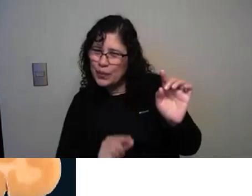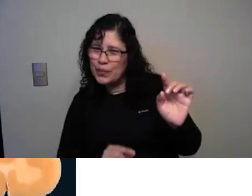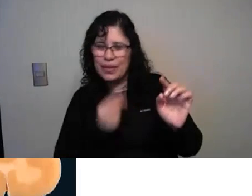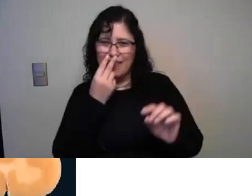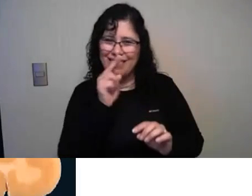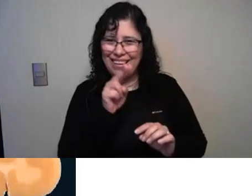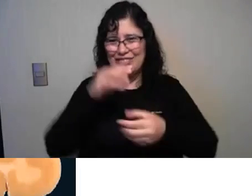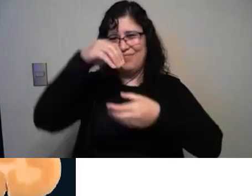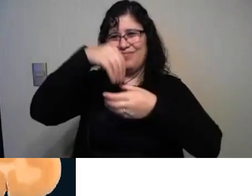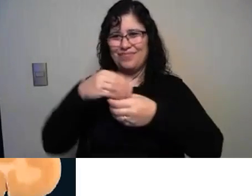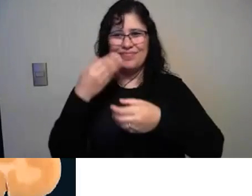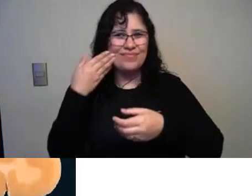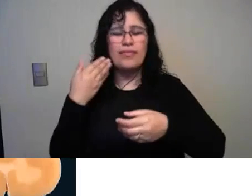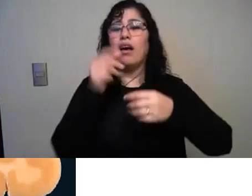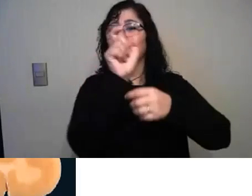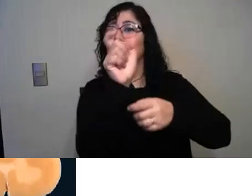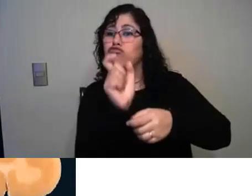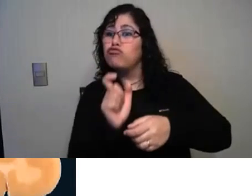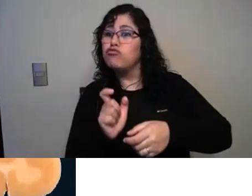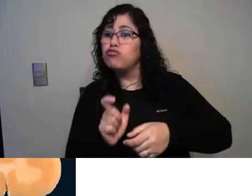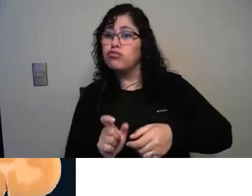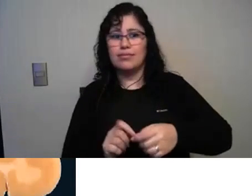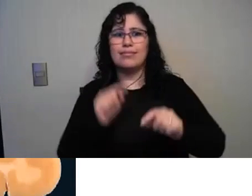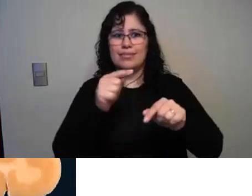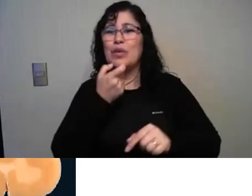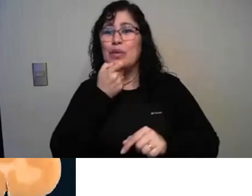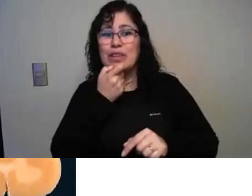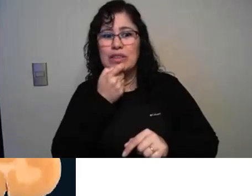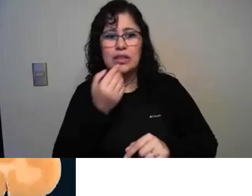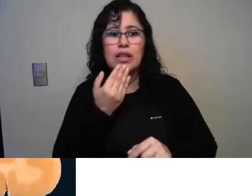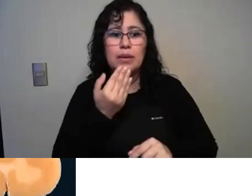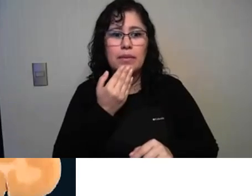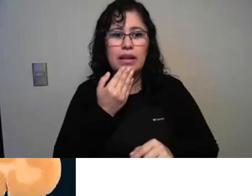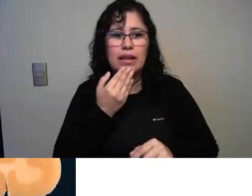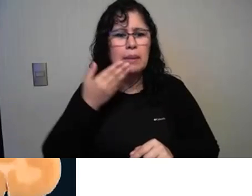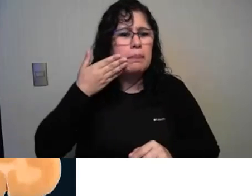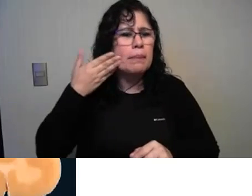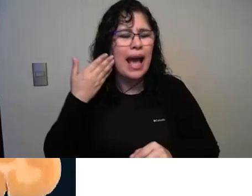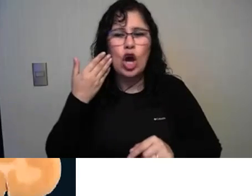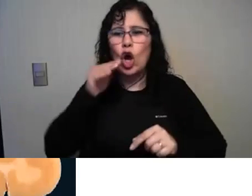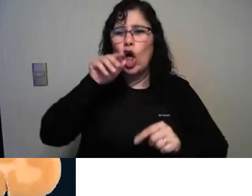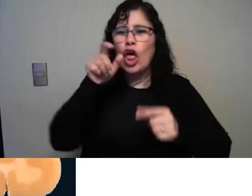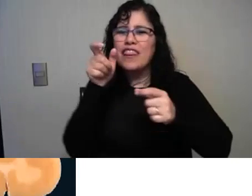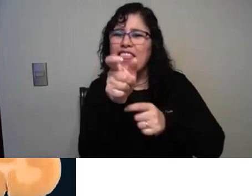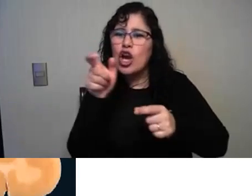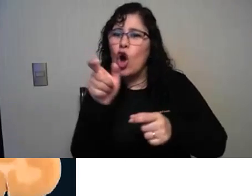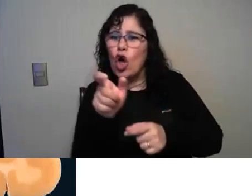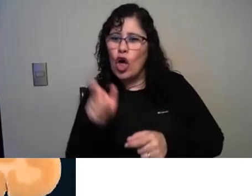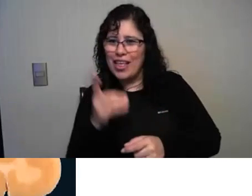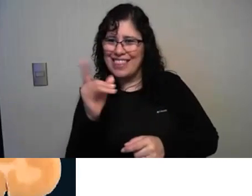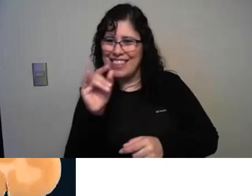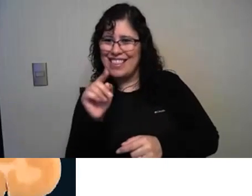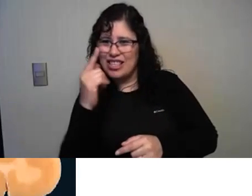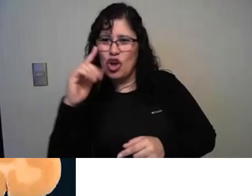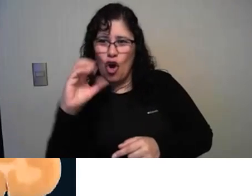la columna vertebral. Aquí está la parte ósea y aquí están en color blanco los discos intervertebrales,